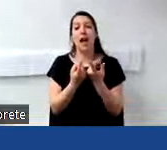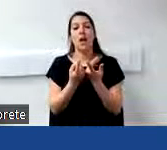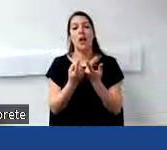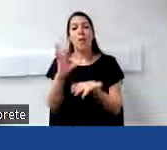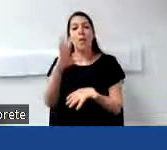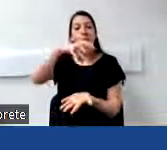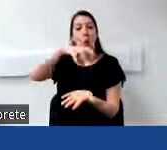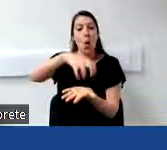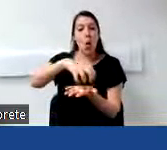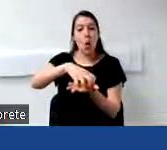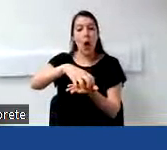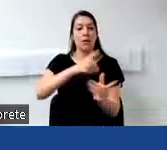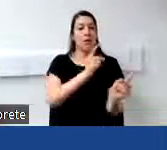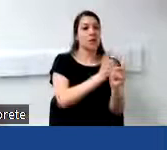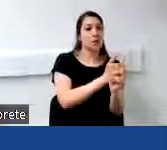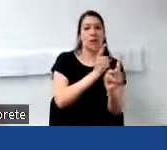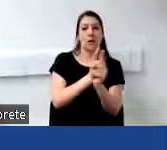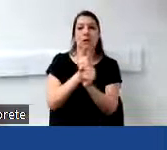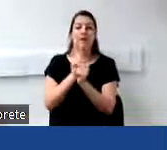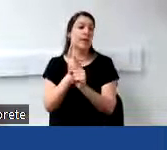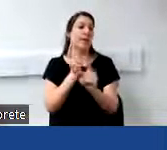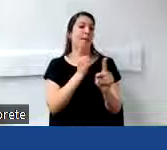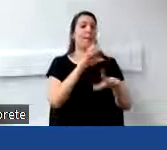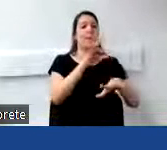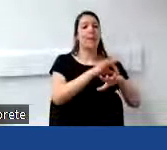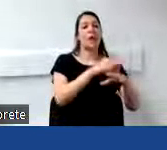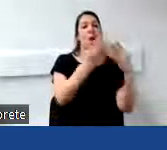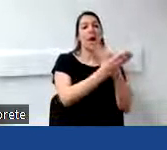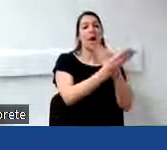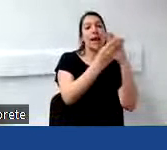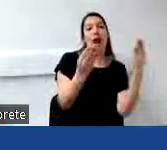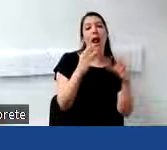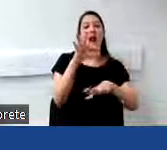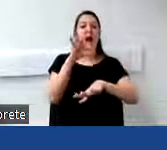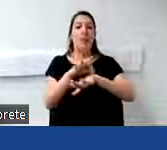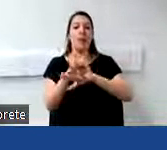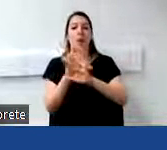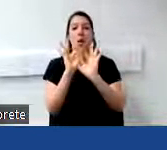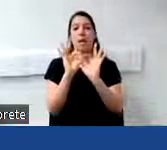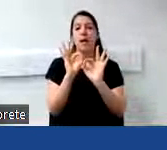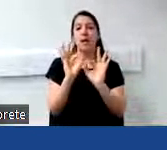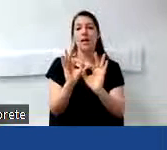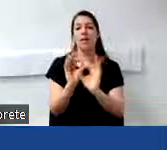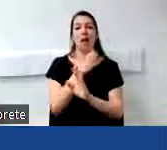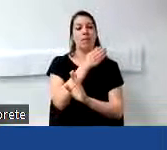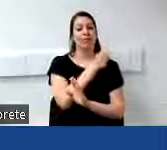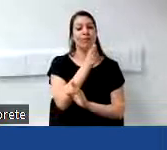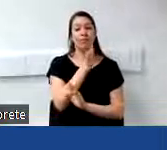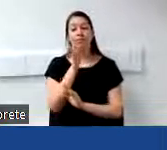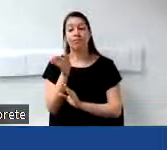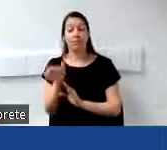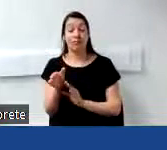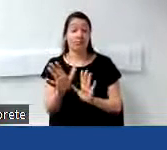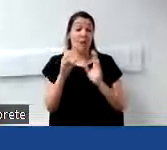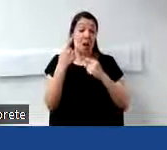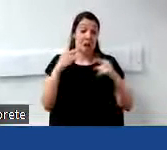que son las consultas, ¿no? Primero tiene que ir a medicina general, después tiene que pasar con el especialista, etcétera, ¿no? Cosas que tal vez parecen como muy